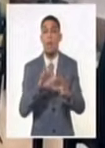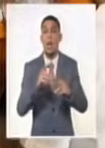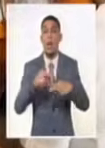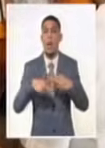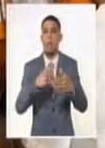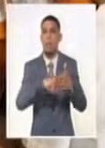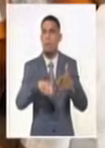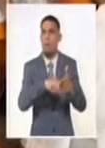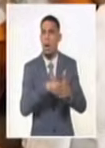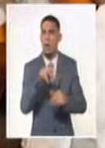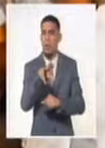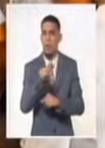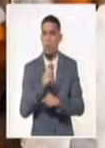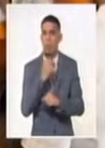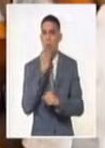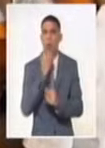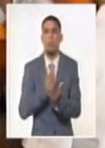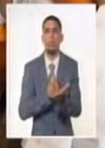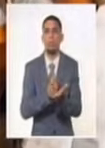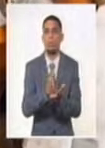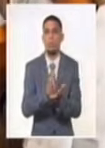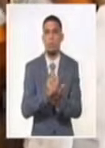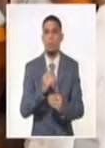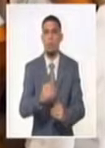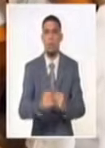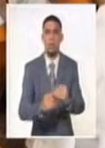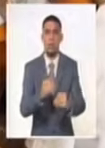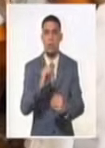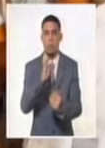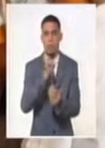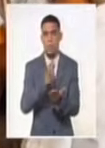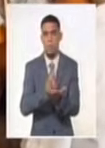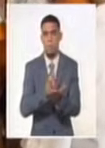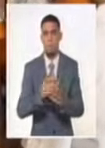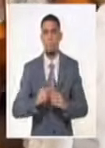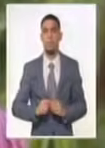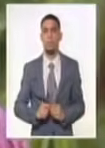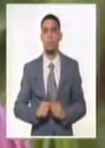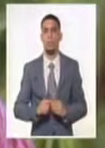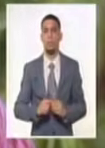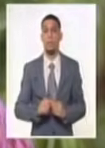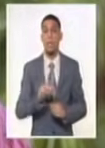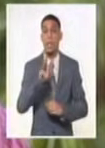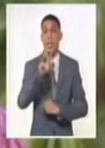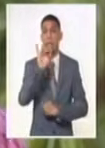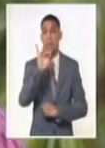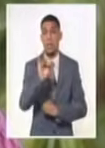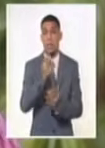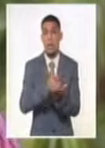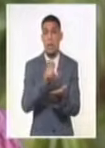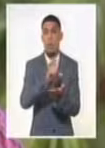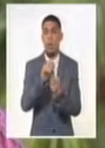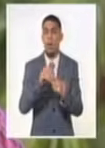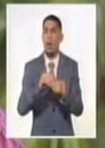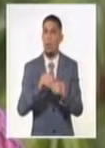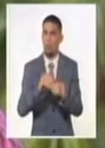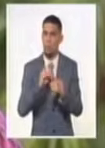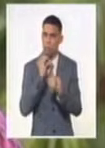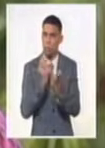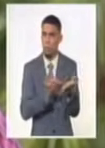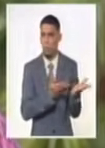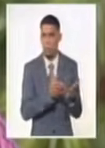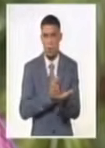las especialidades artísticas de los estudiantes. Se mantienen abiertas las 37 escuelas de arte del país. En estos momentos